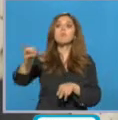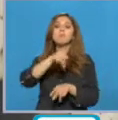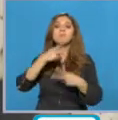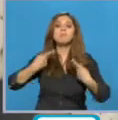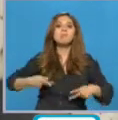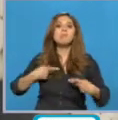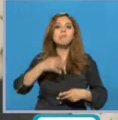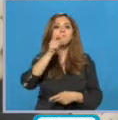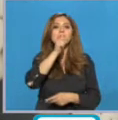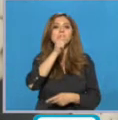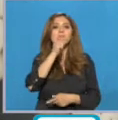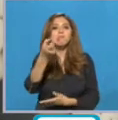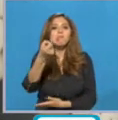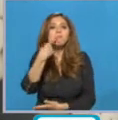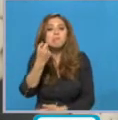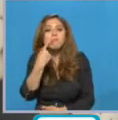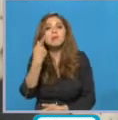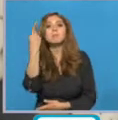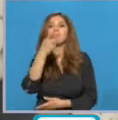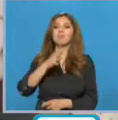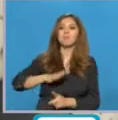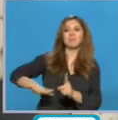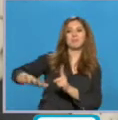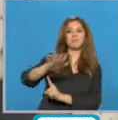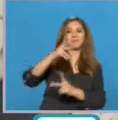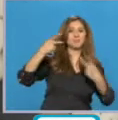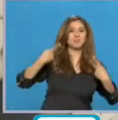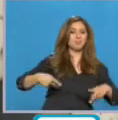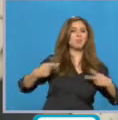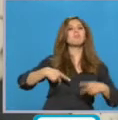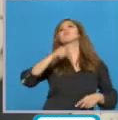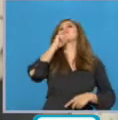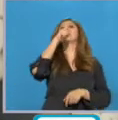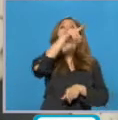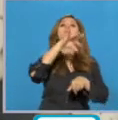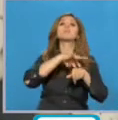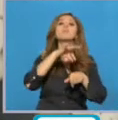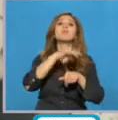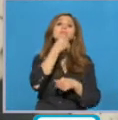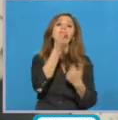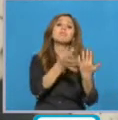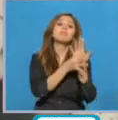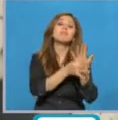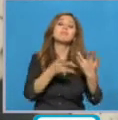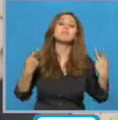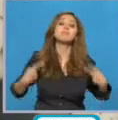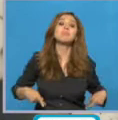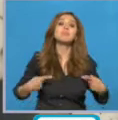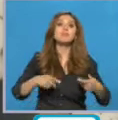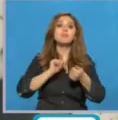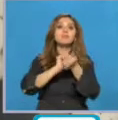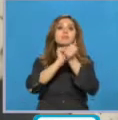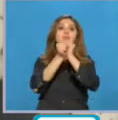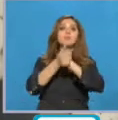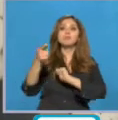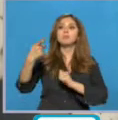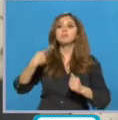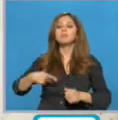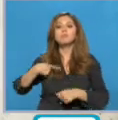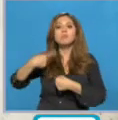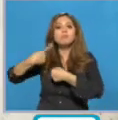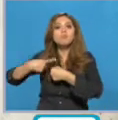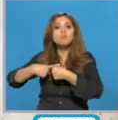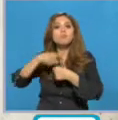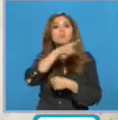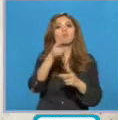epilepsia. Y la sociedad y la ciencia en ese momento consideraba que la gente epiléptica era propensa al crimen. Ay, qué Entonces horror. tenían